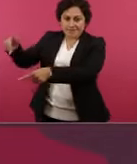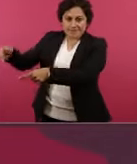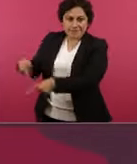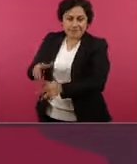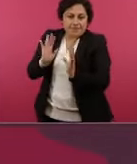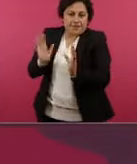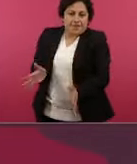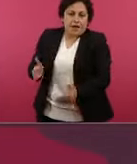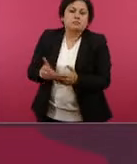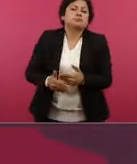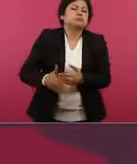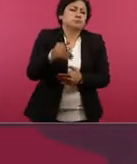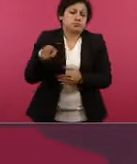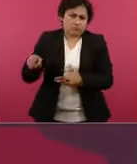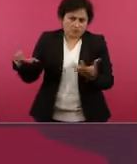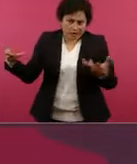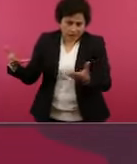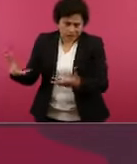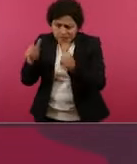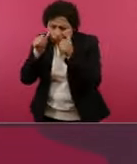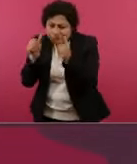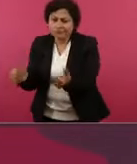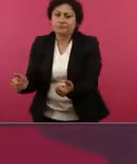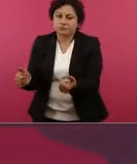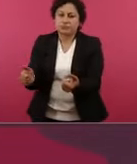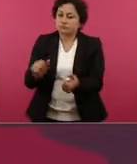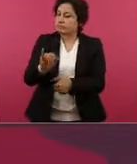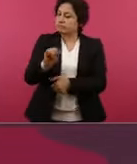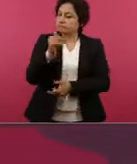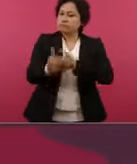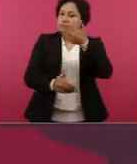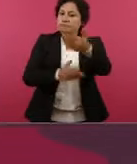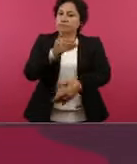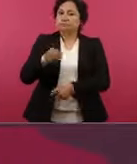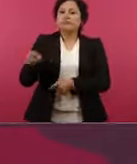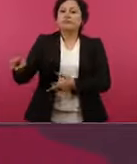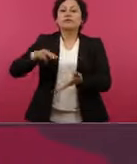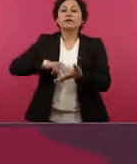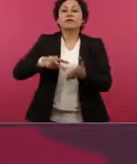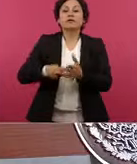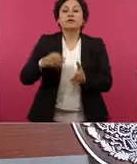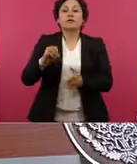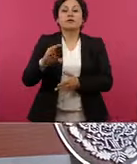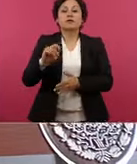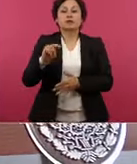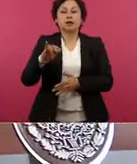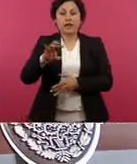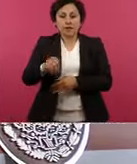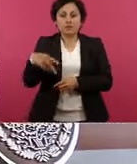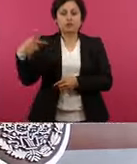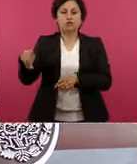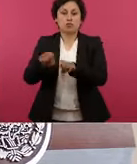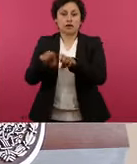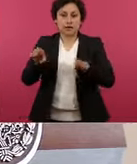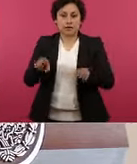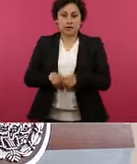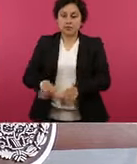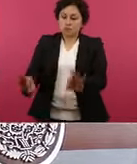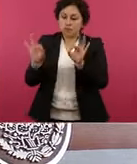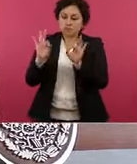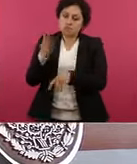avanzado mucho, se rescató a Pemex, el ingeniero Octavio Romero López, a su equipo, han hecho un